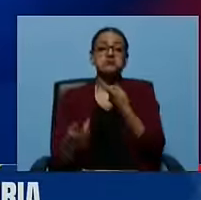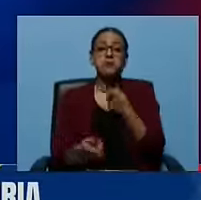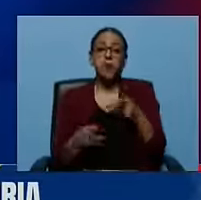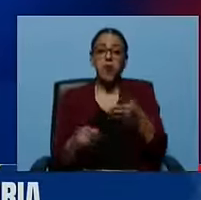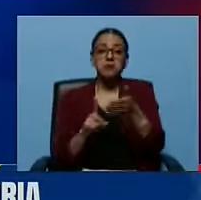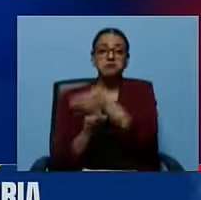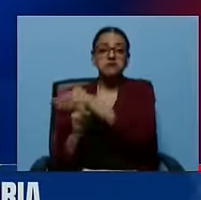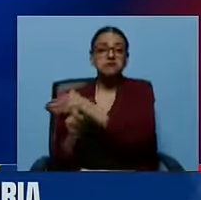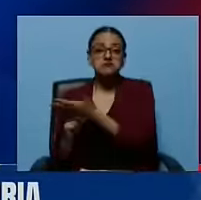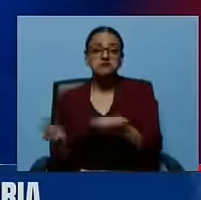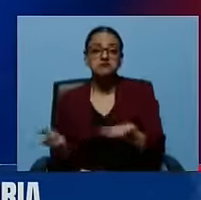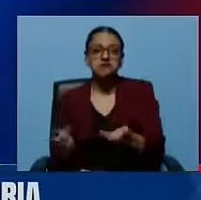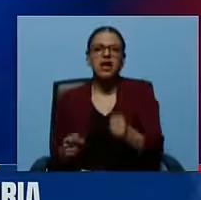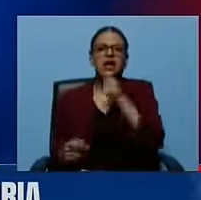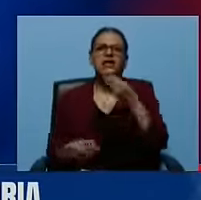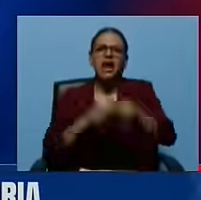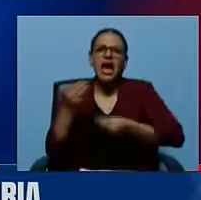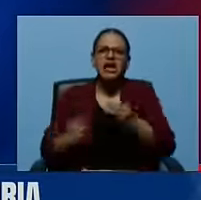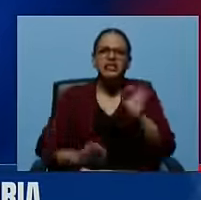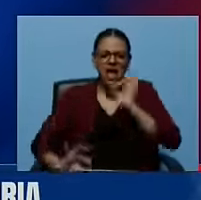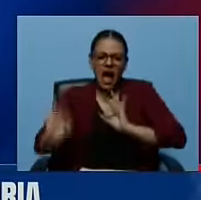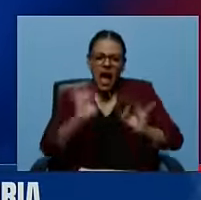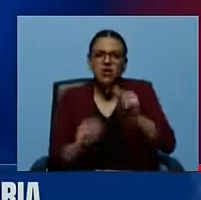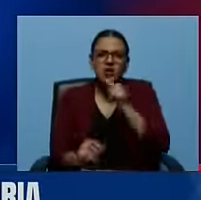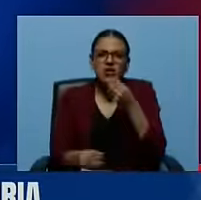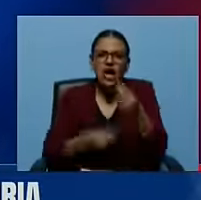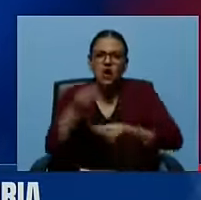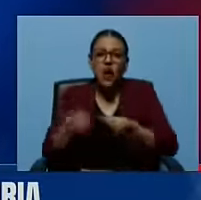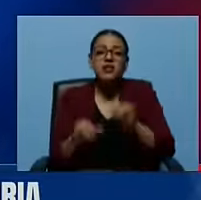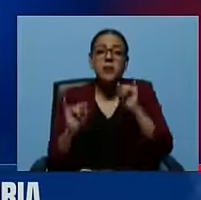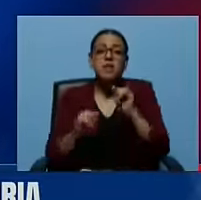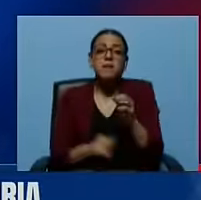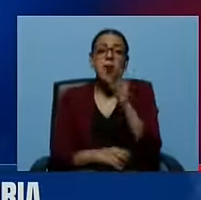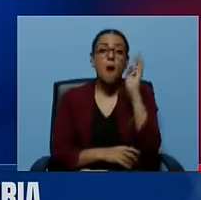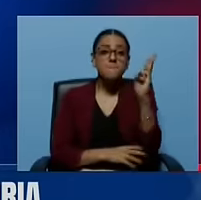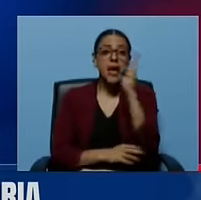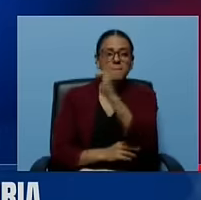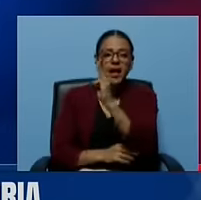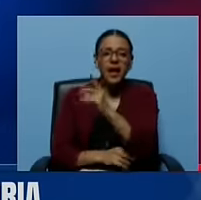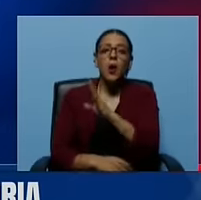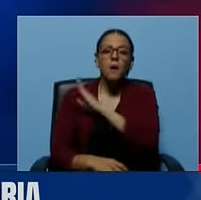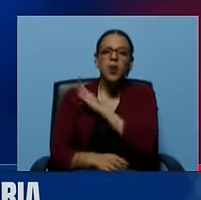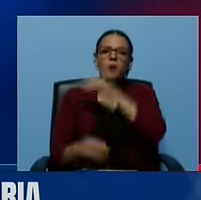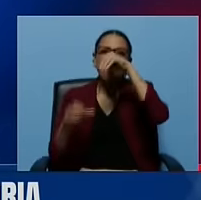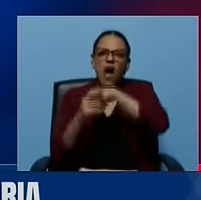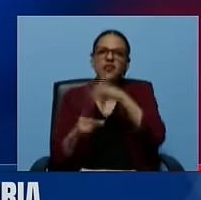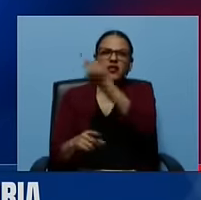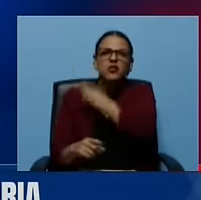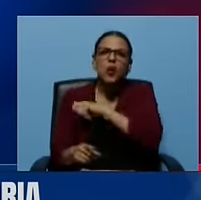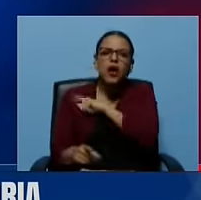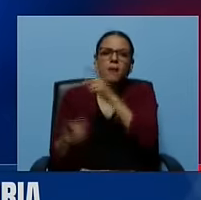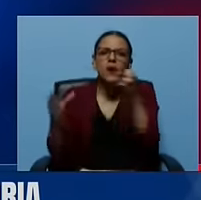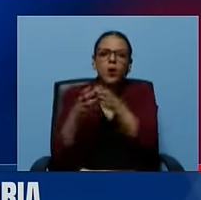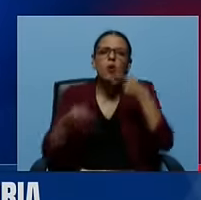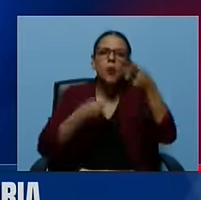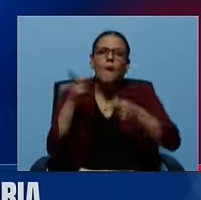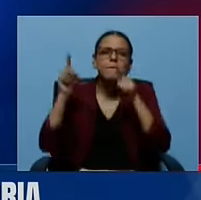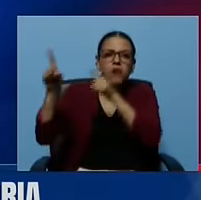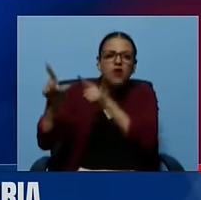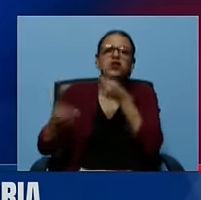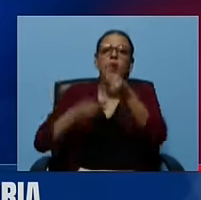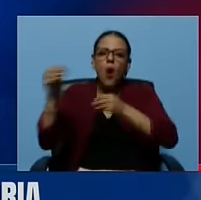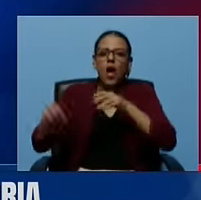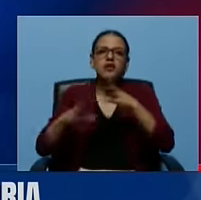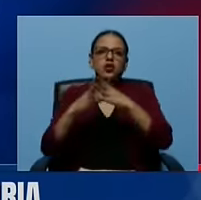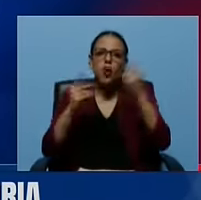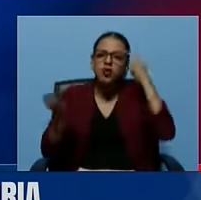El acto se lo organizó el PP, el Partido Franquista de España. Allí